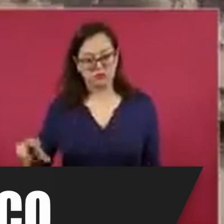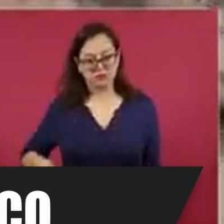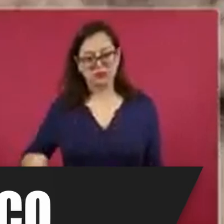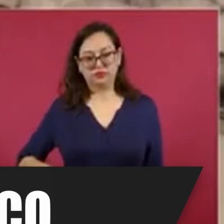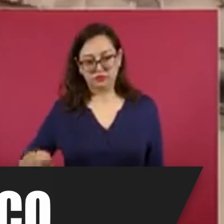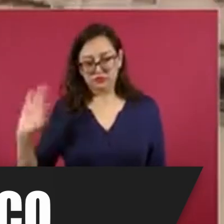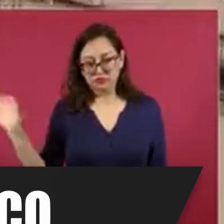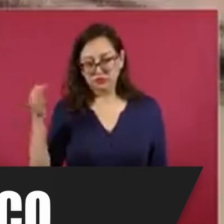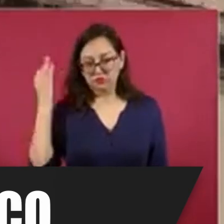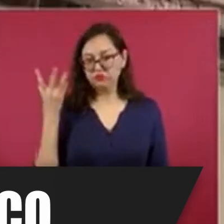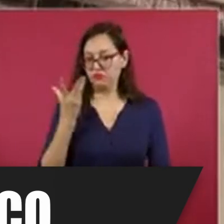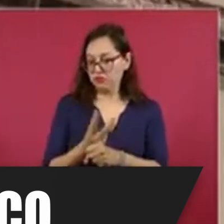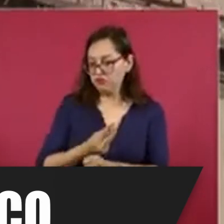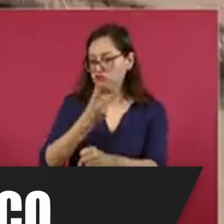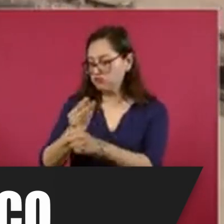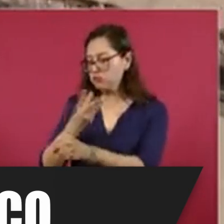federal, Xel-Há,